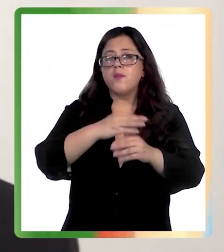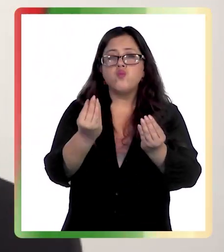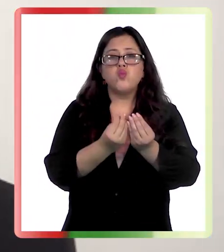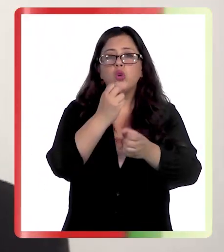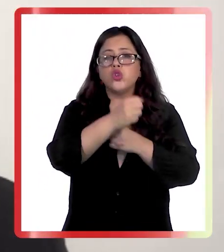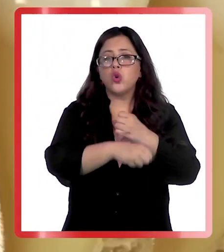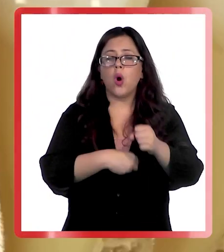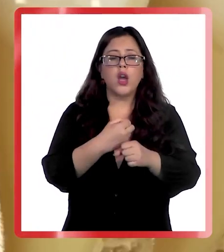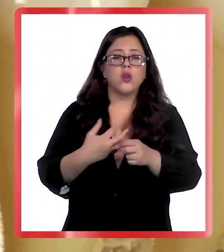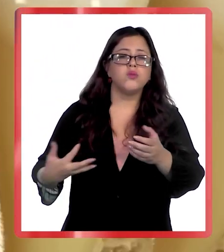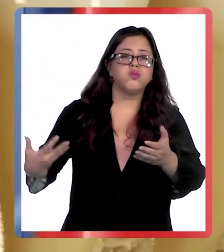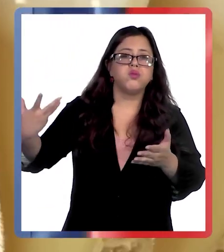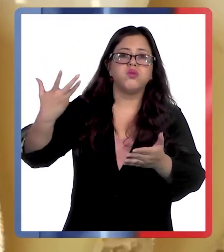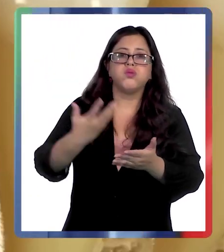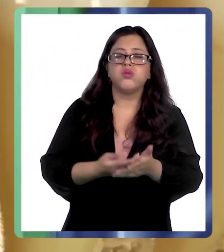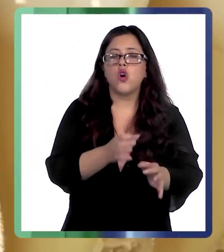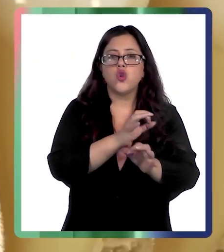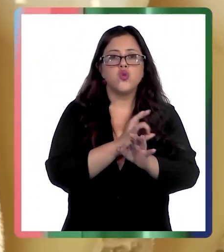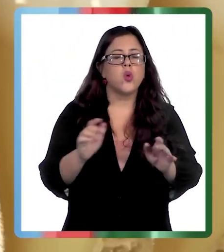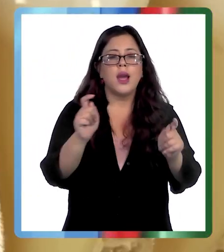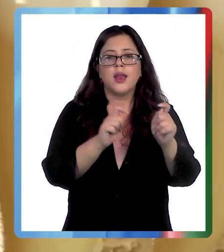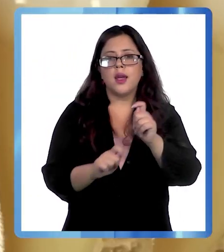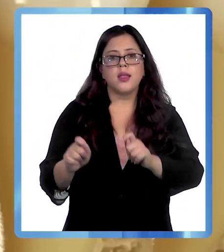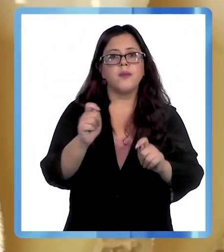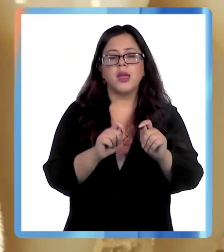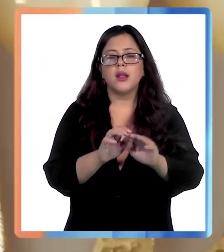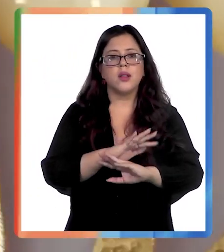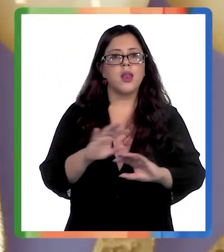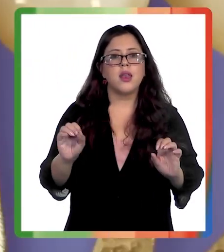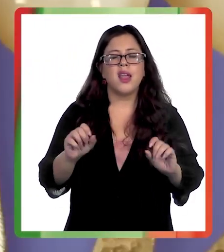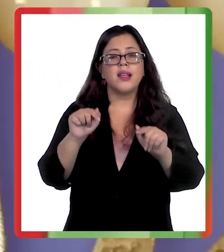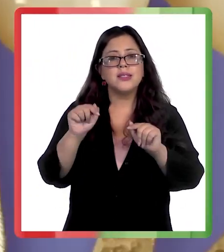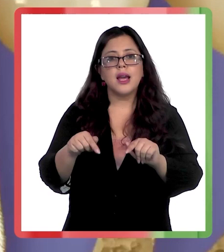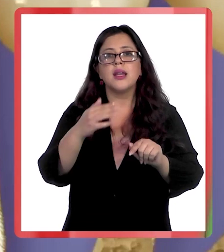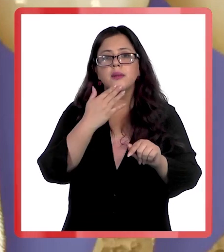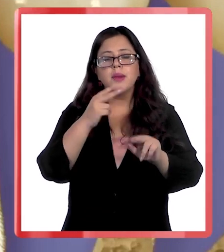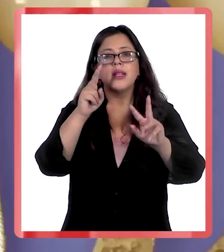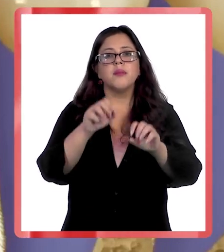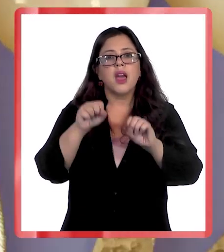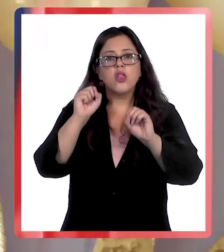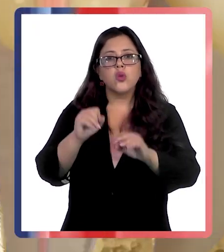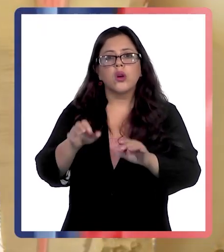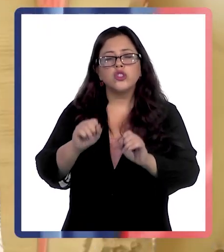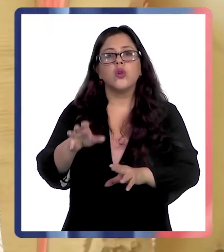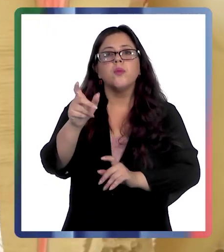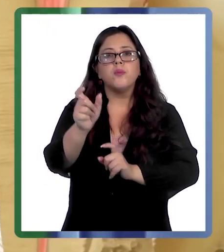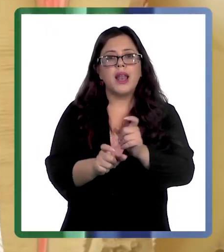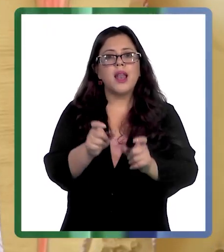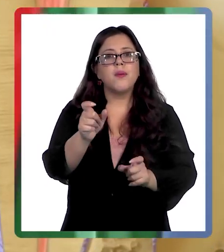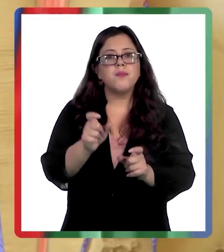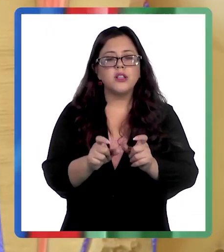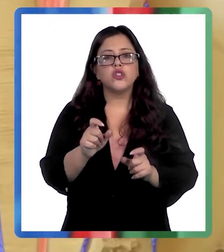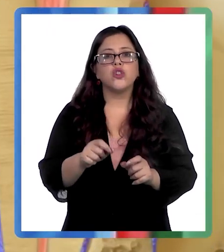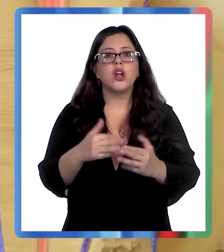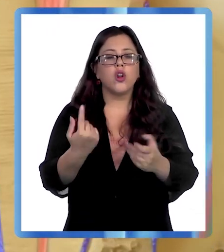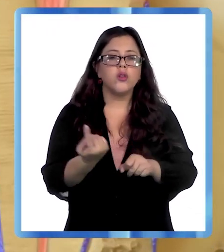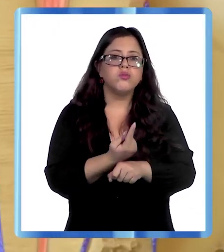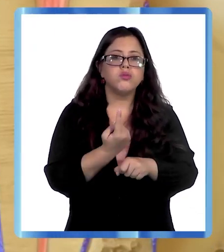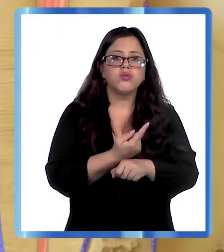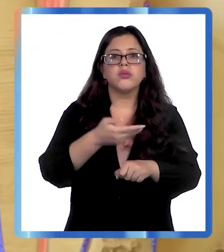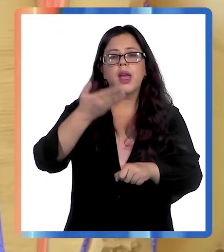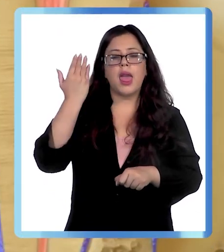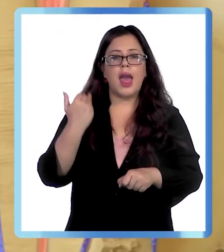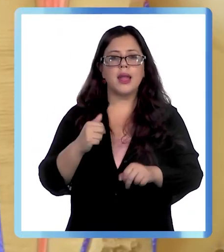muchos años que nunca ha sido tratada ni diagnosticada entonces también ahí está la educación para nuestros pacientes con lo que